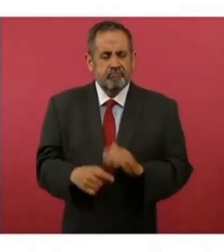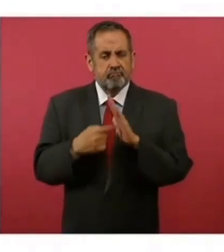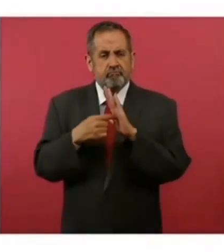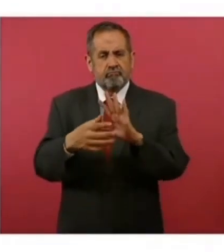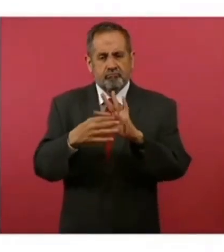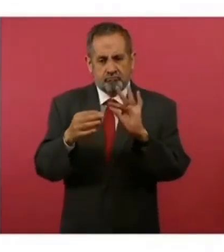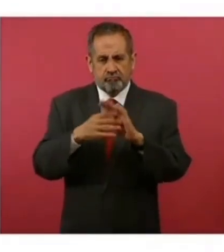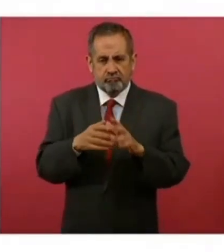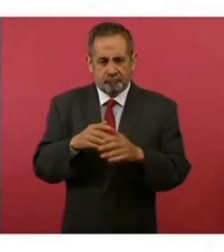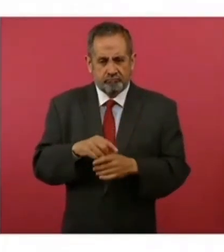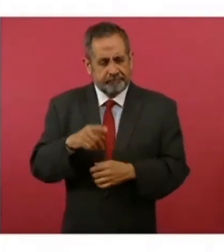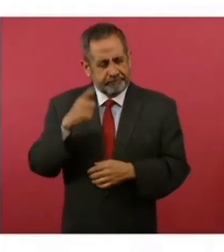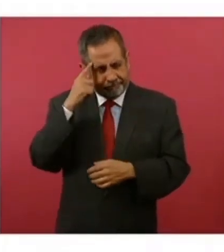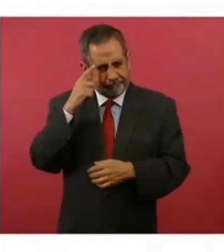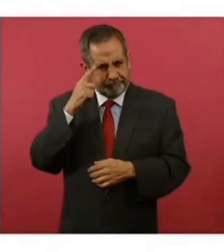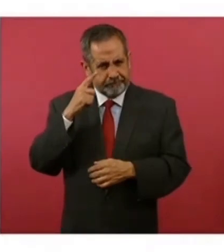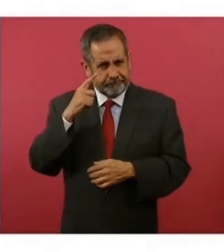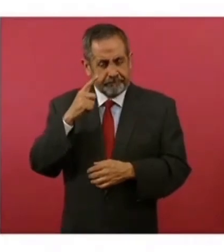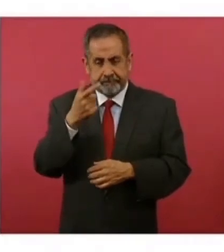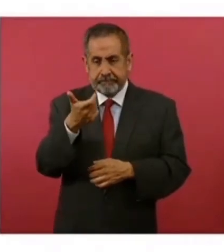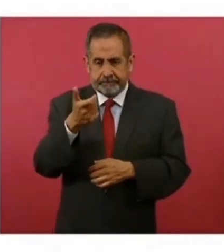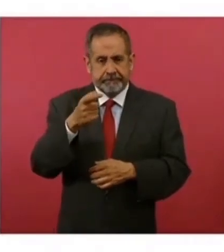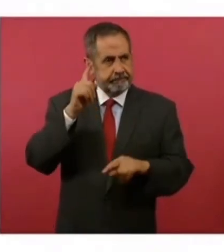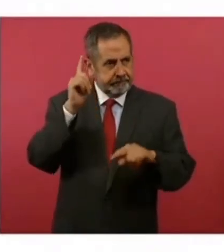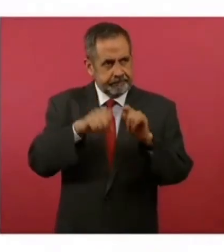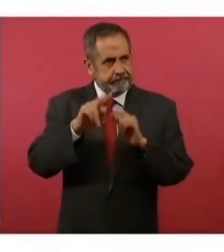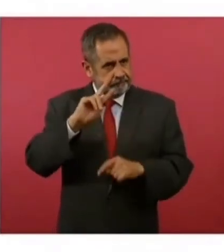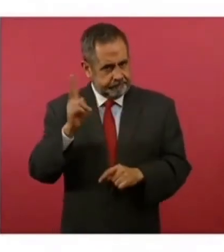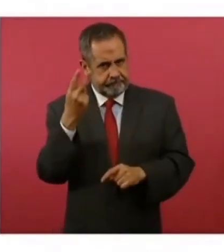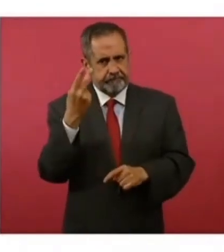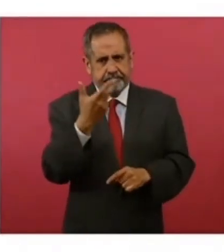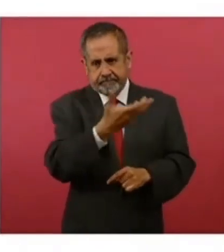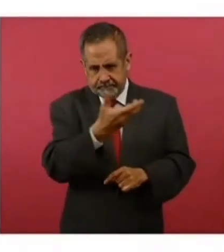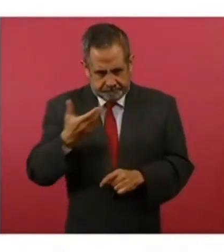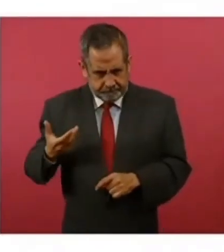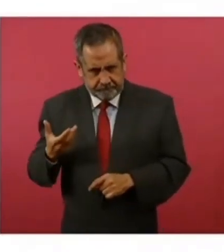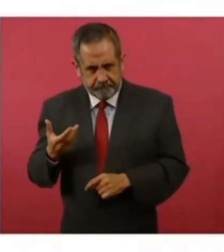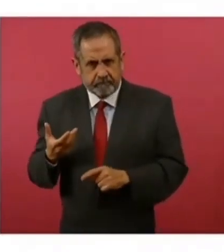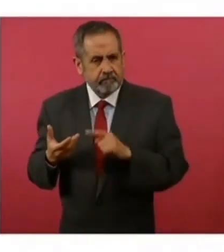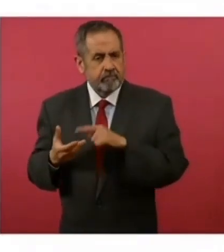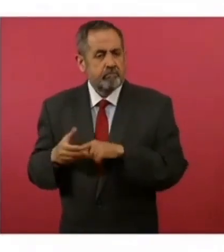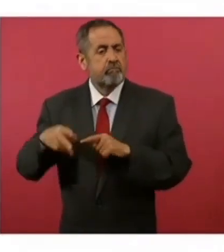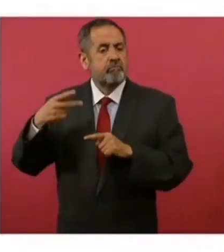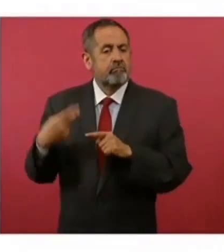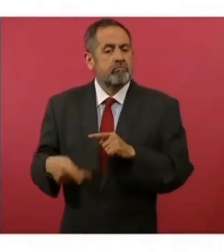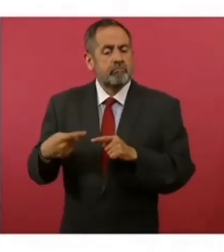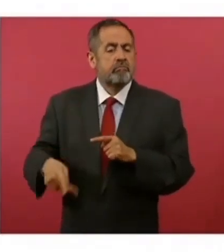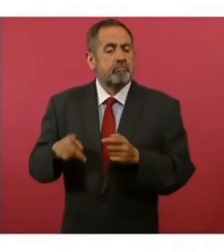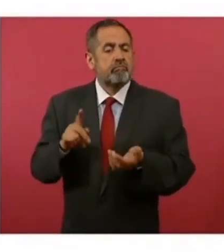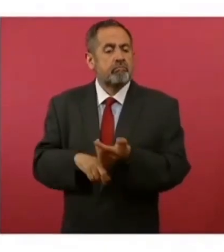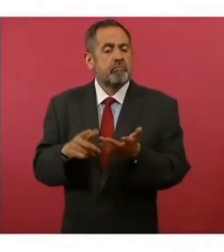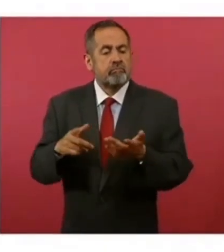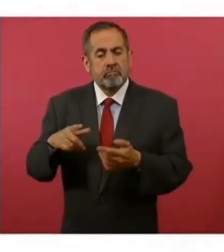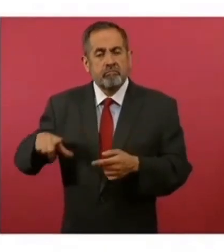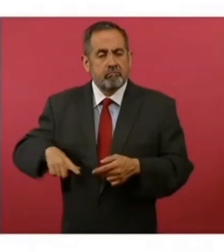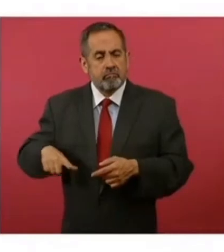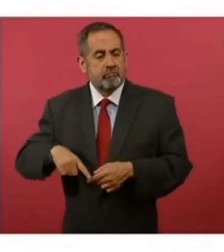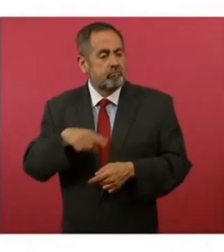demandando que nos devuelvan todo ese dinero porque es de procedencia